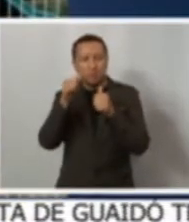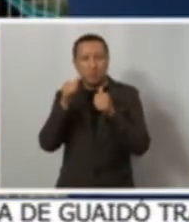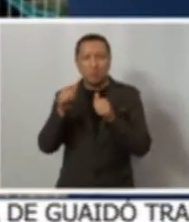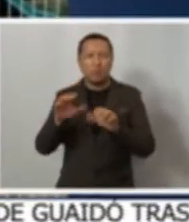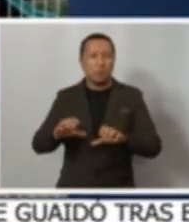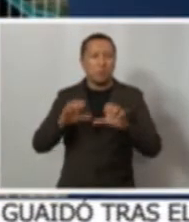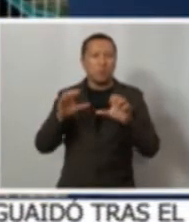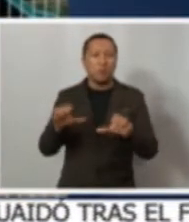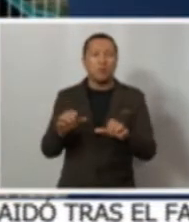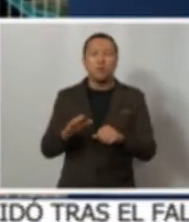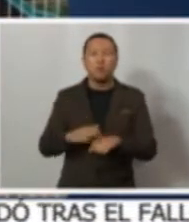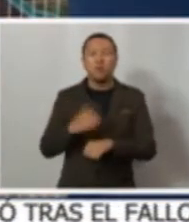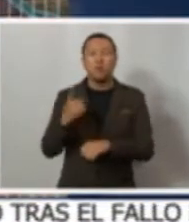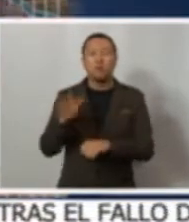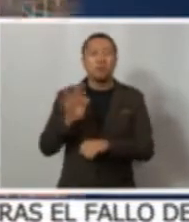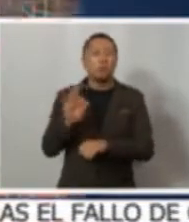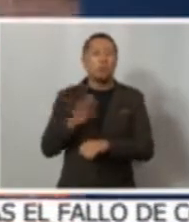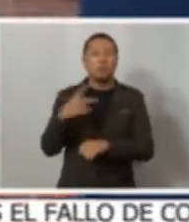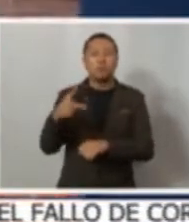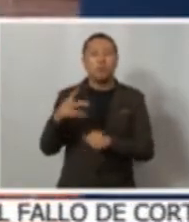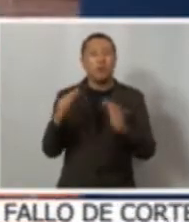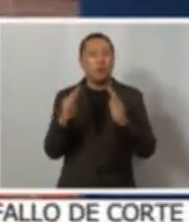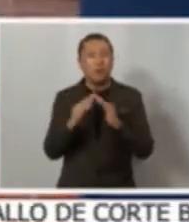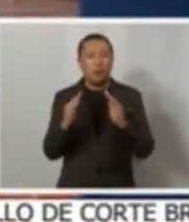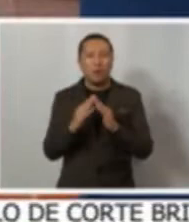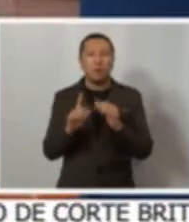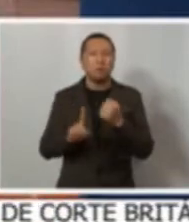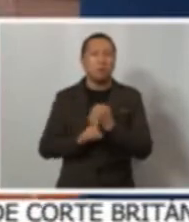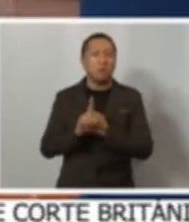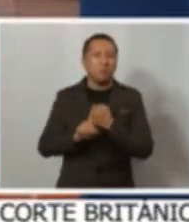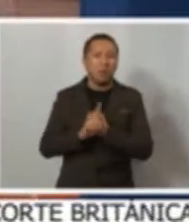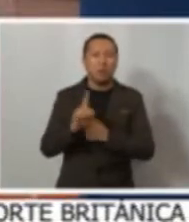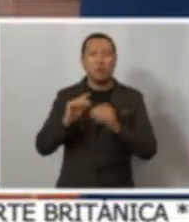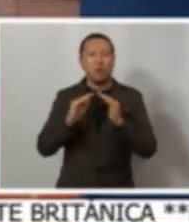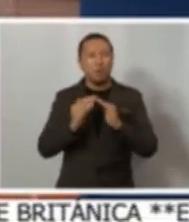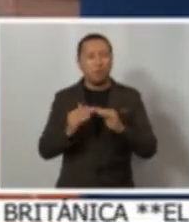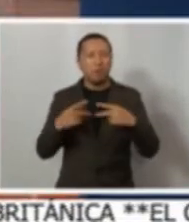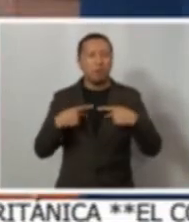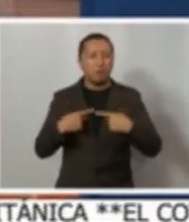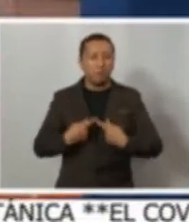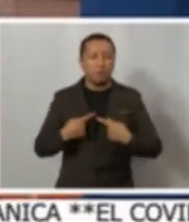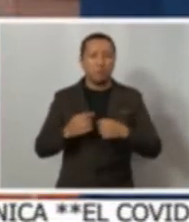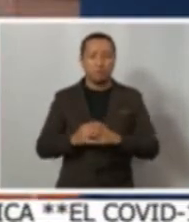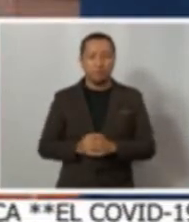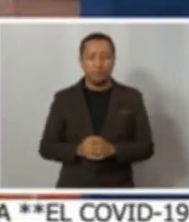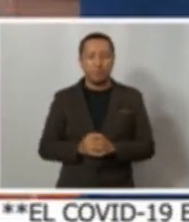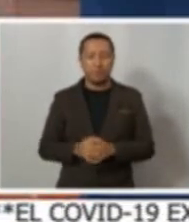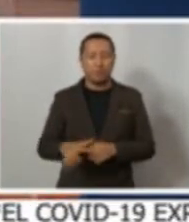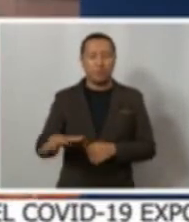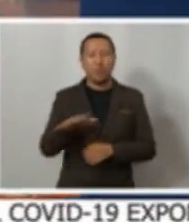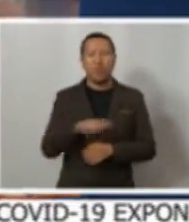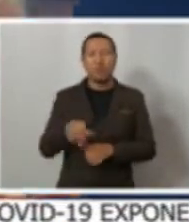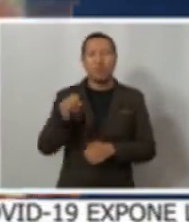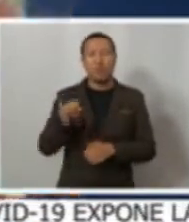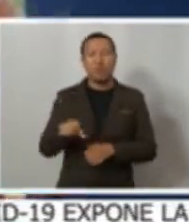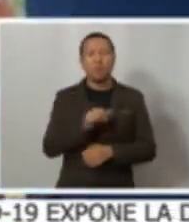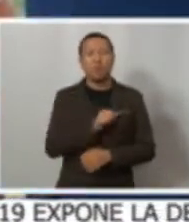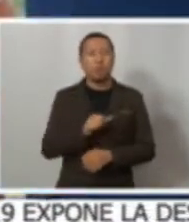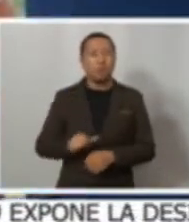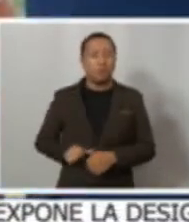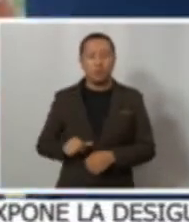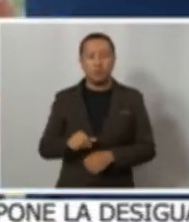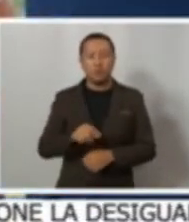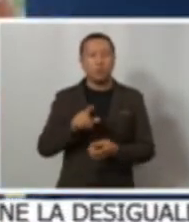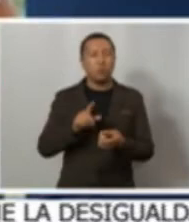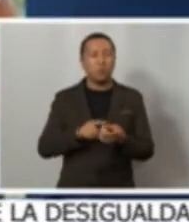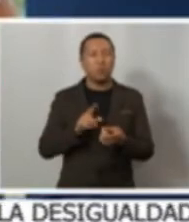paso del huracán Delta. De hecho, el ayuntamiento portomorelense evacuó a familias de la Supermanzana 1 en el